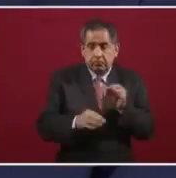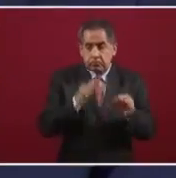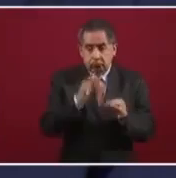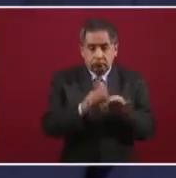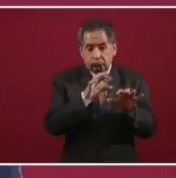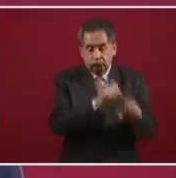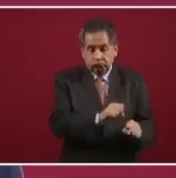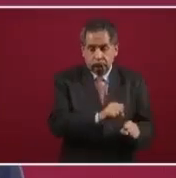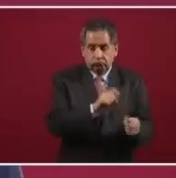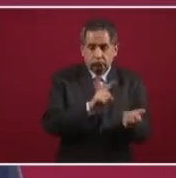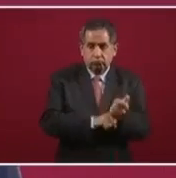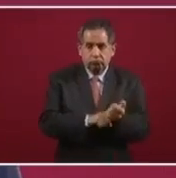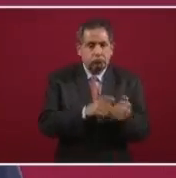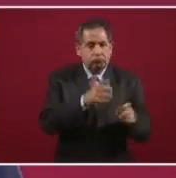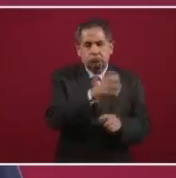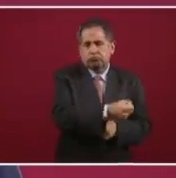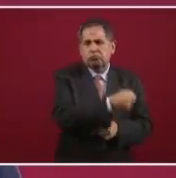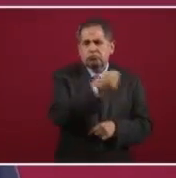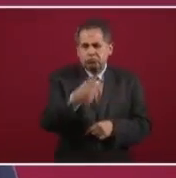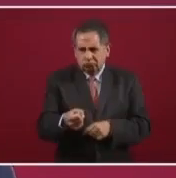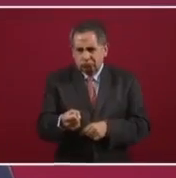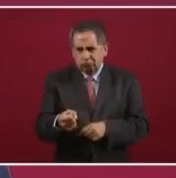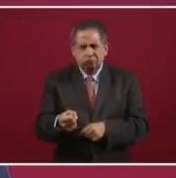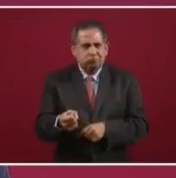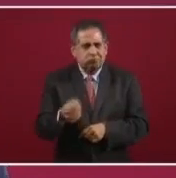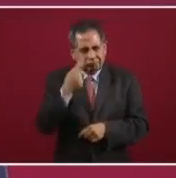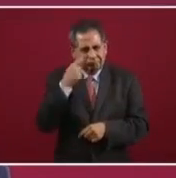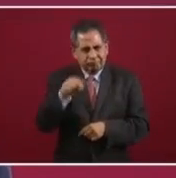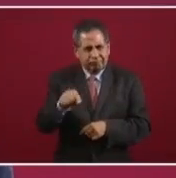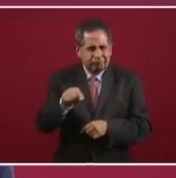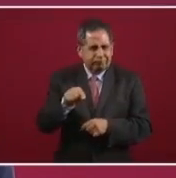cumpliendo una orden de presentación,